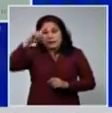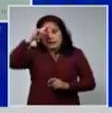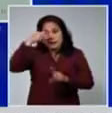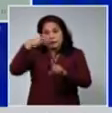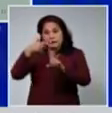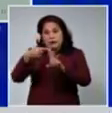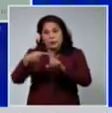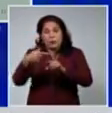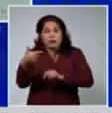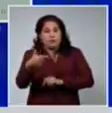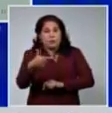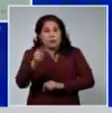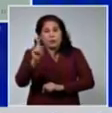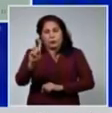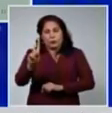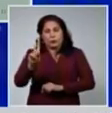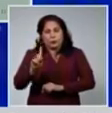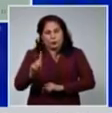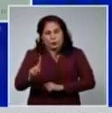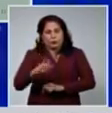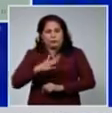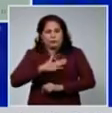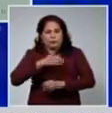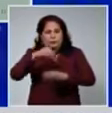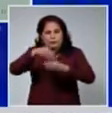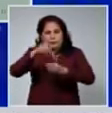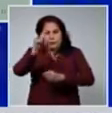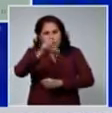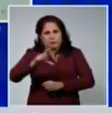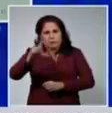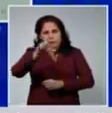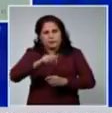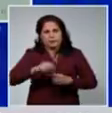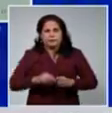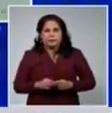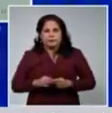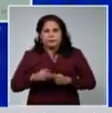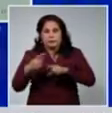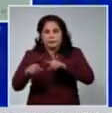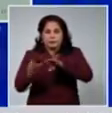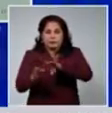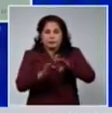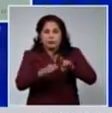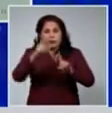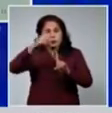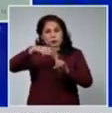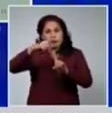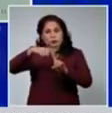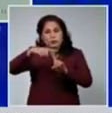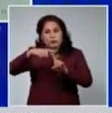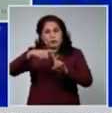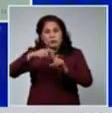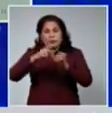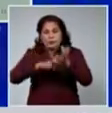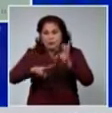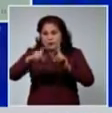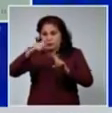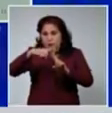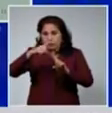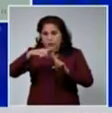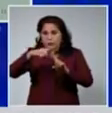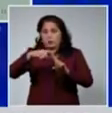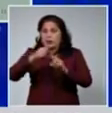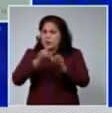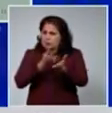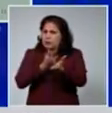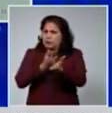un caso del puerto en cada uno latina provincia que se mantiene en